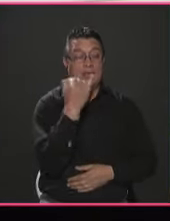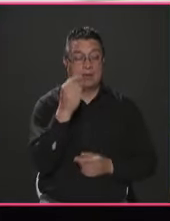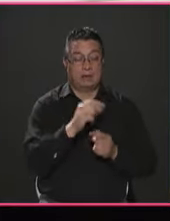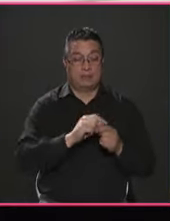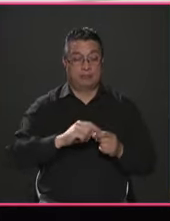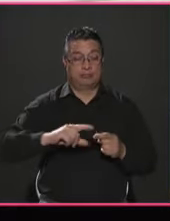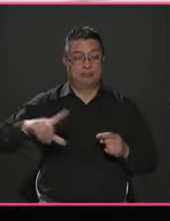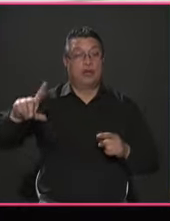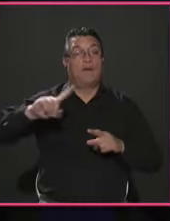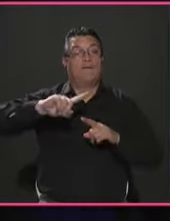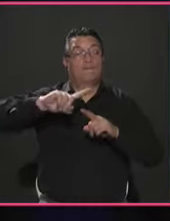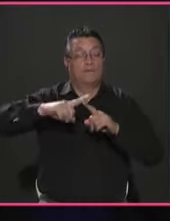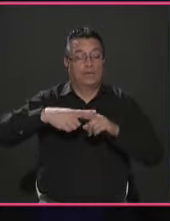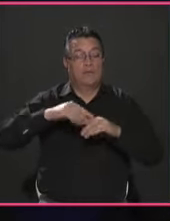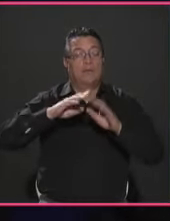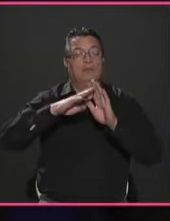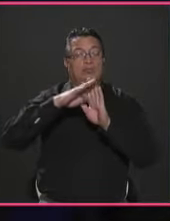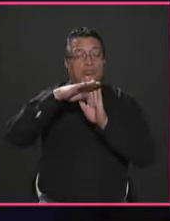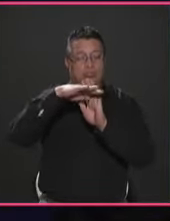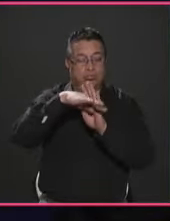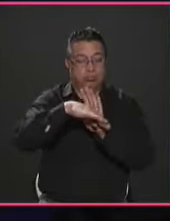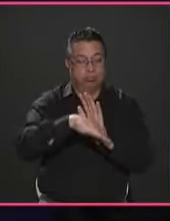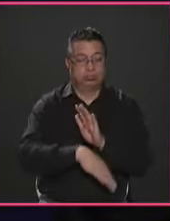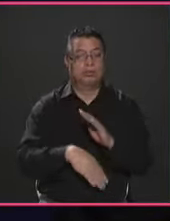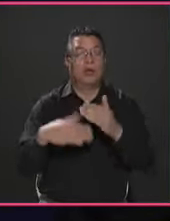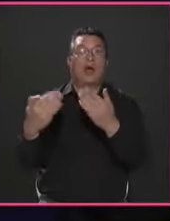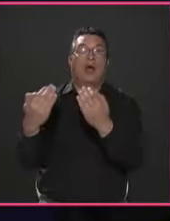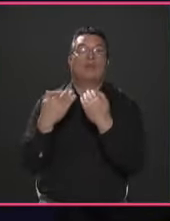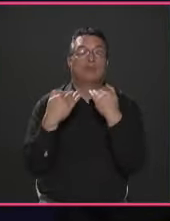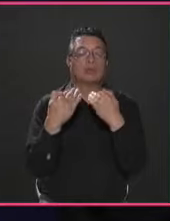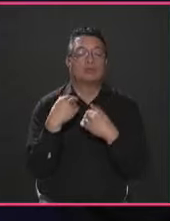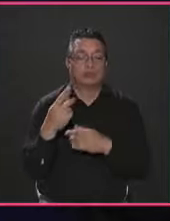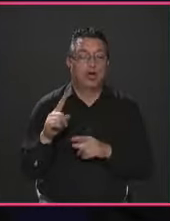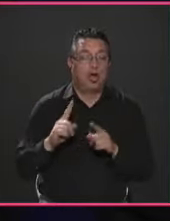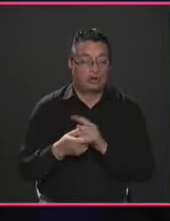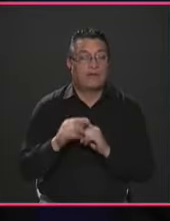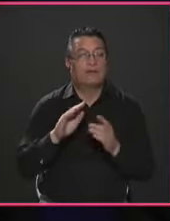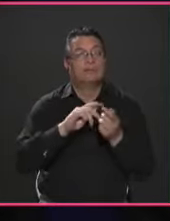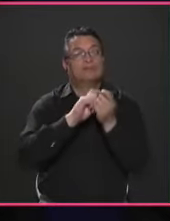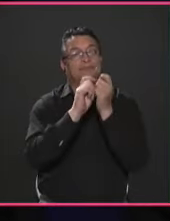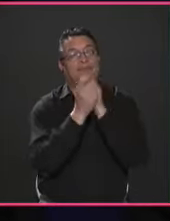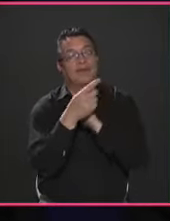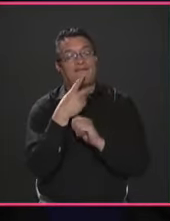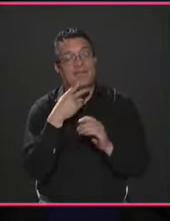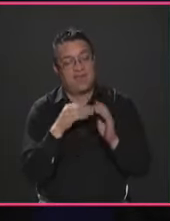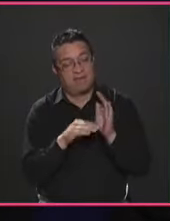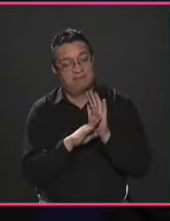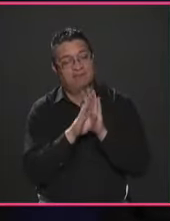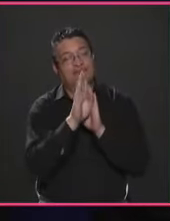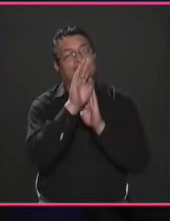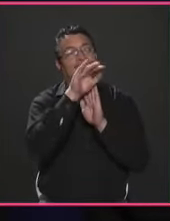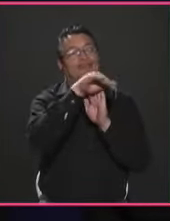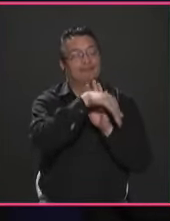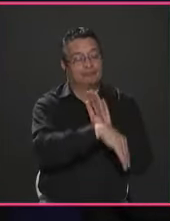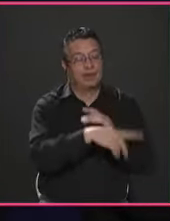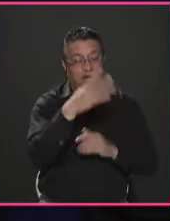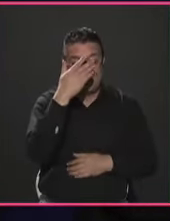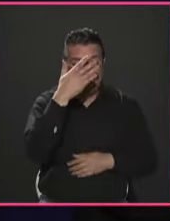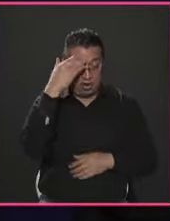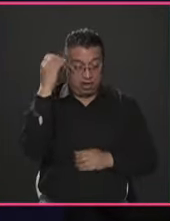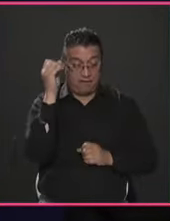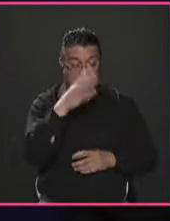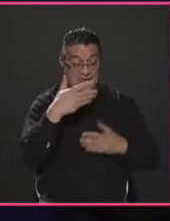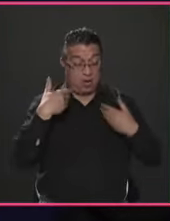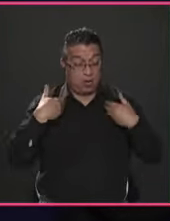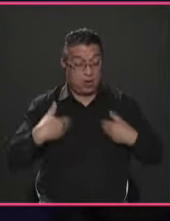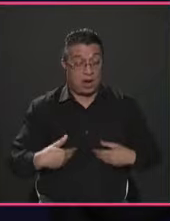volvemos a bajar a un estado de volver a depender de otras personas entonces Esa visión de Independencia que olvida el cuerpo solamente